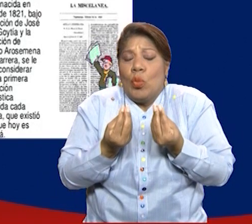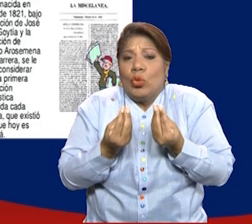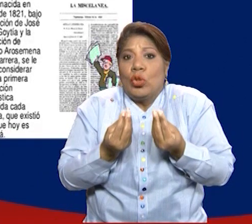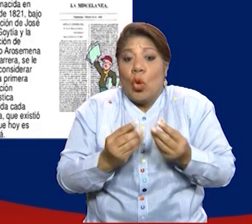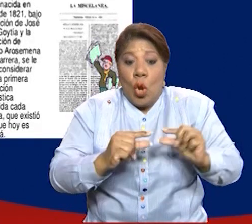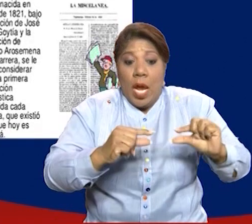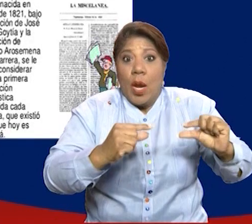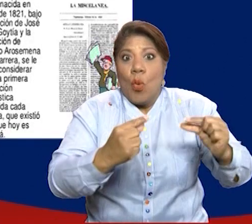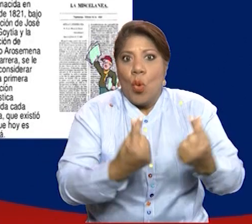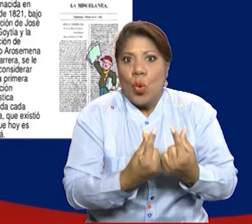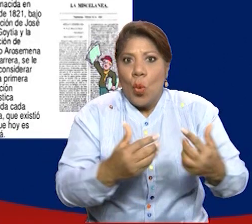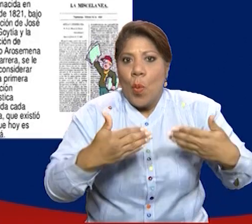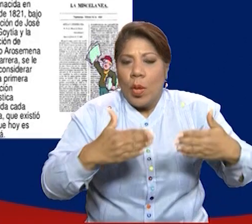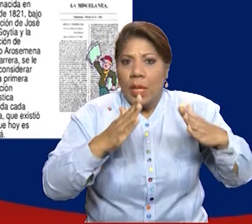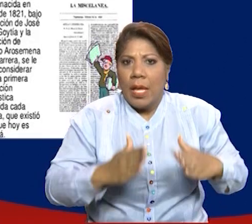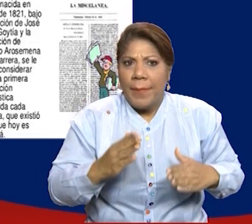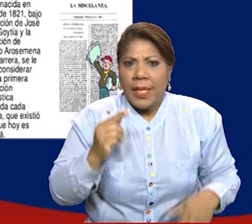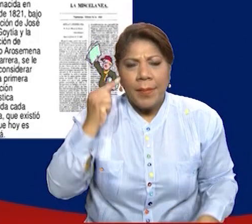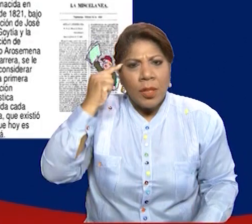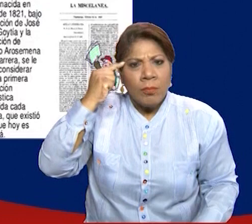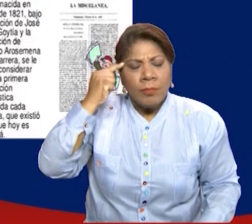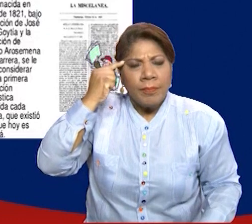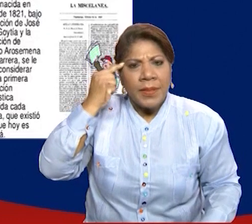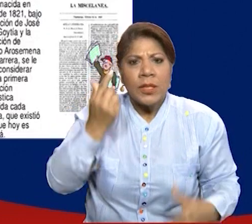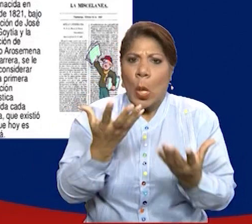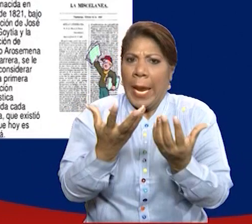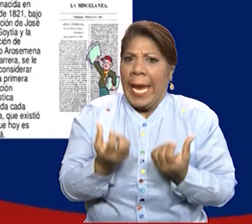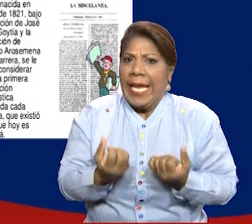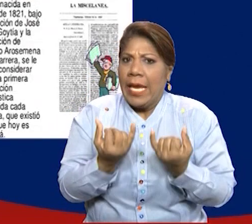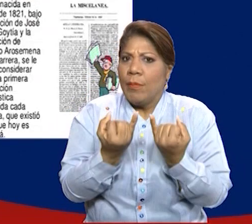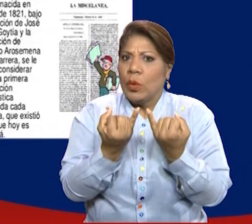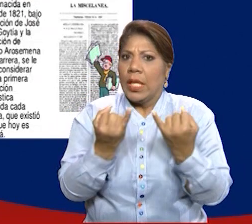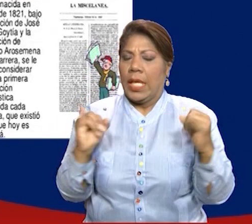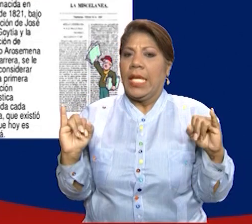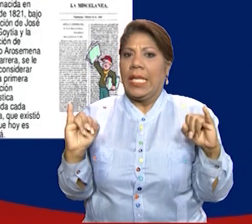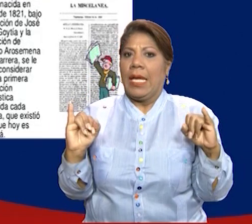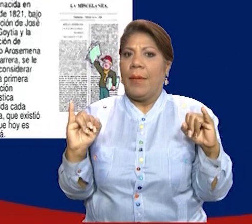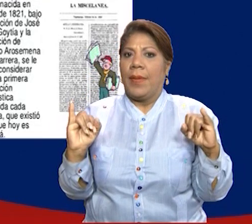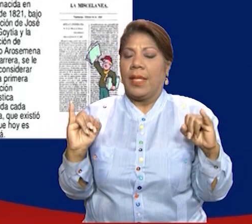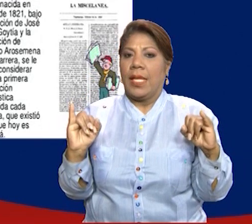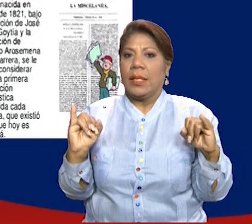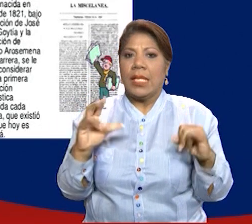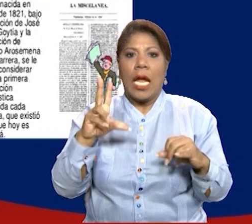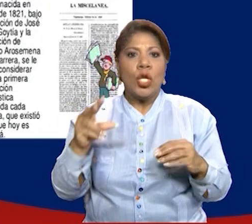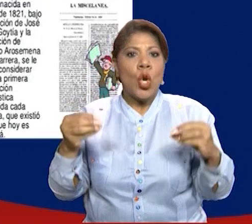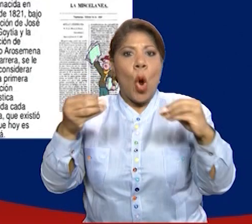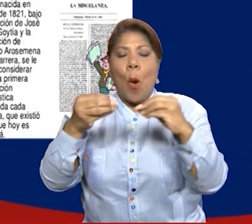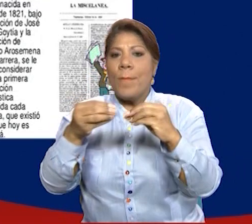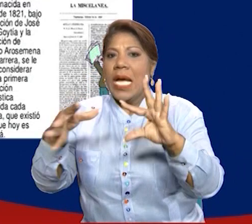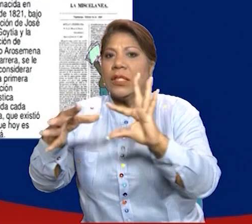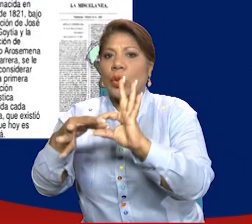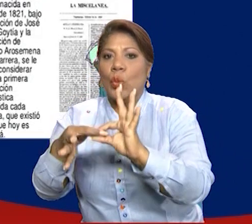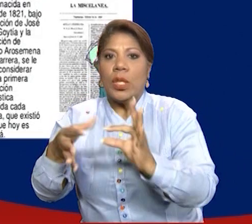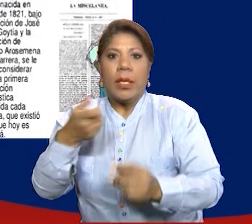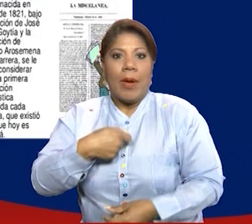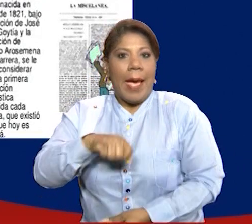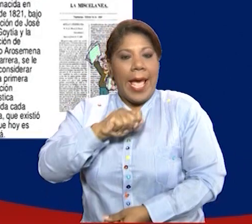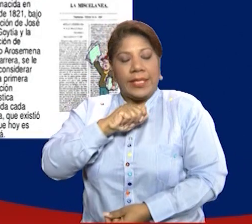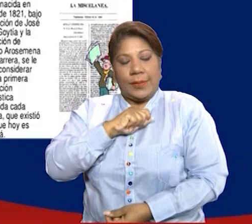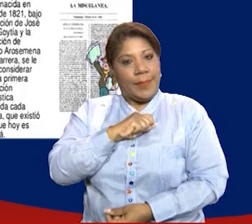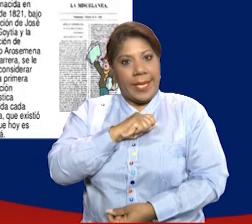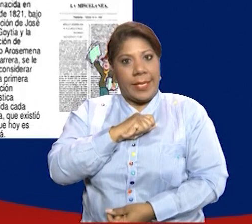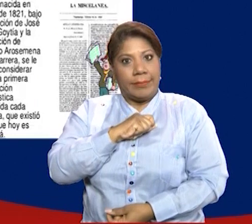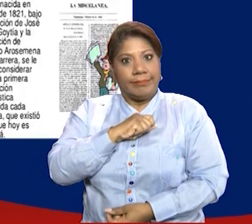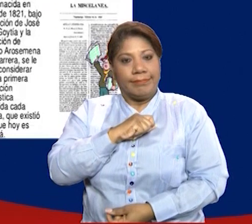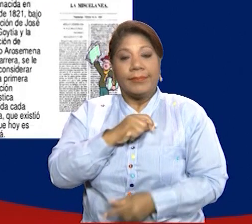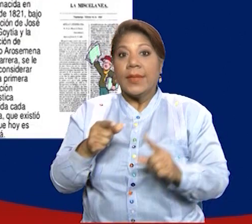que Panamá también deseara su propia independencia de la corona española,